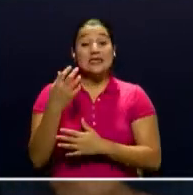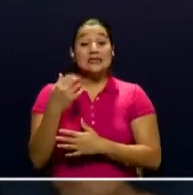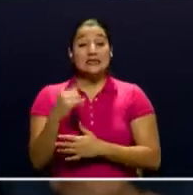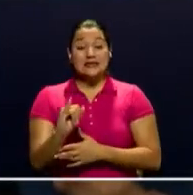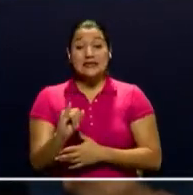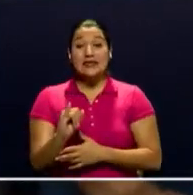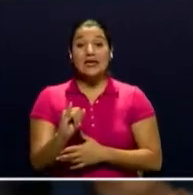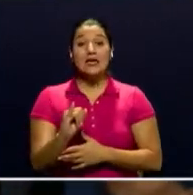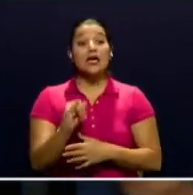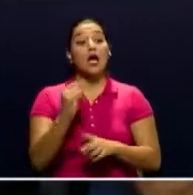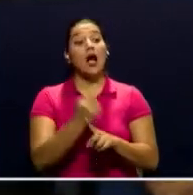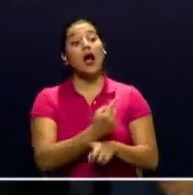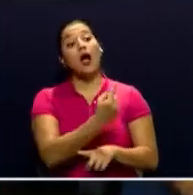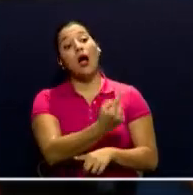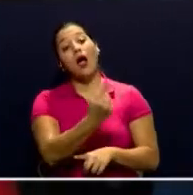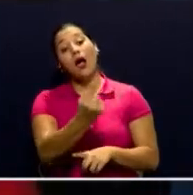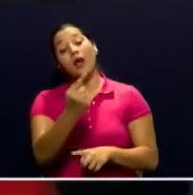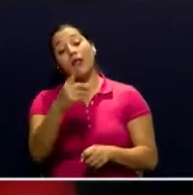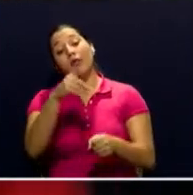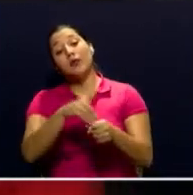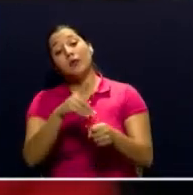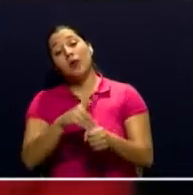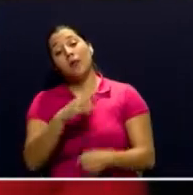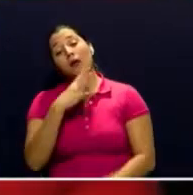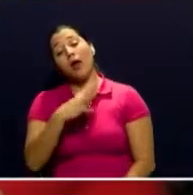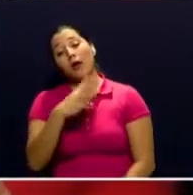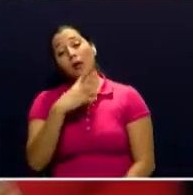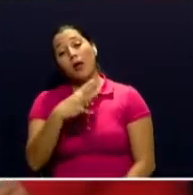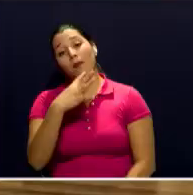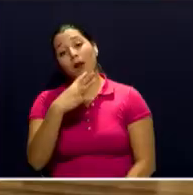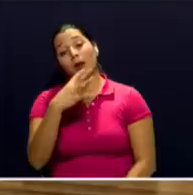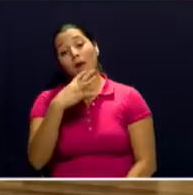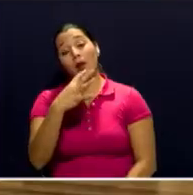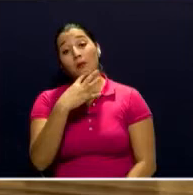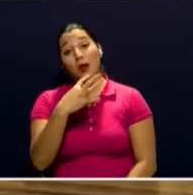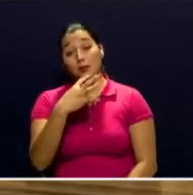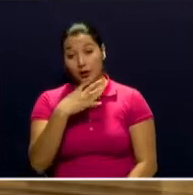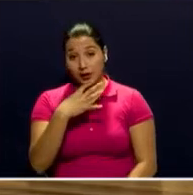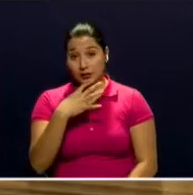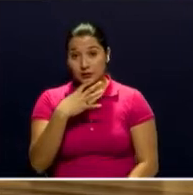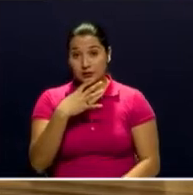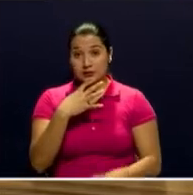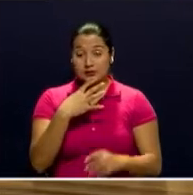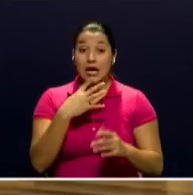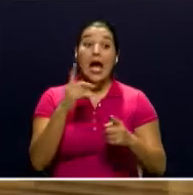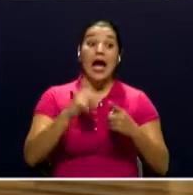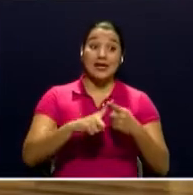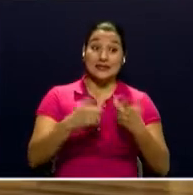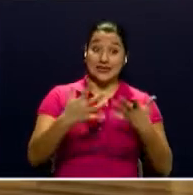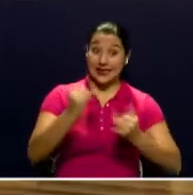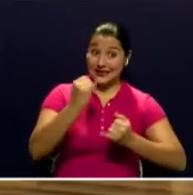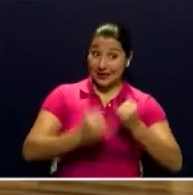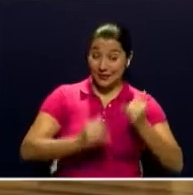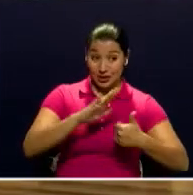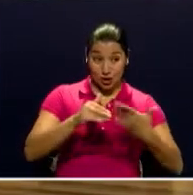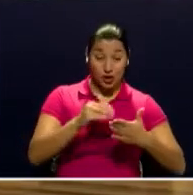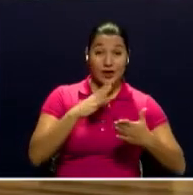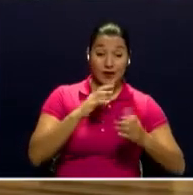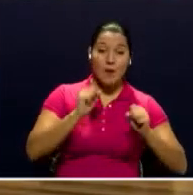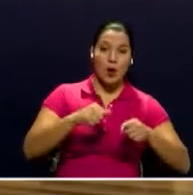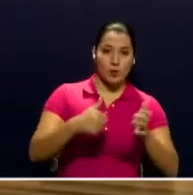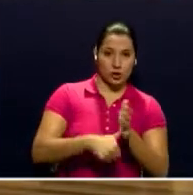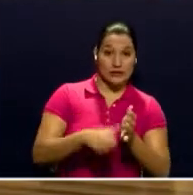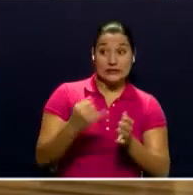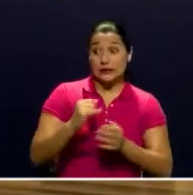uso de la palabra por cada diputado se da por agotada en el primer día, sin mayor trámite, se procederá a la votación